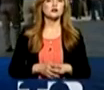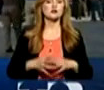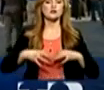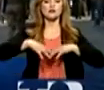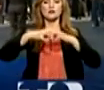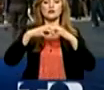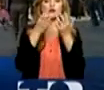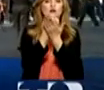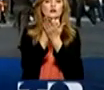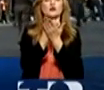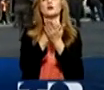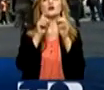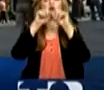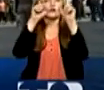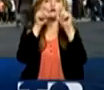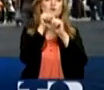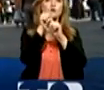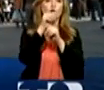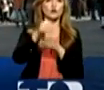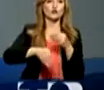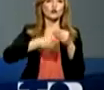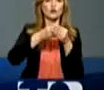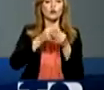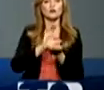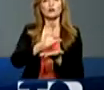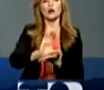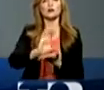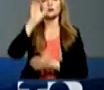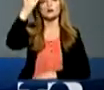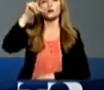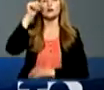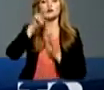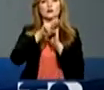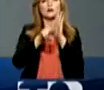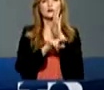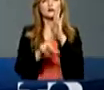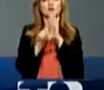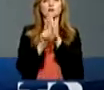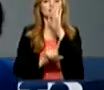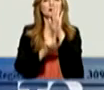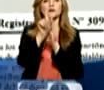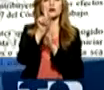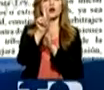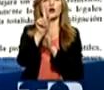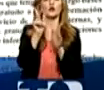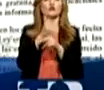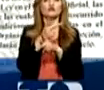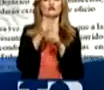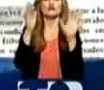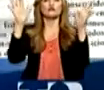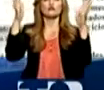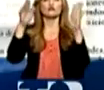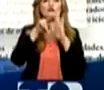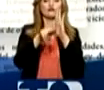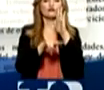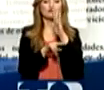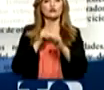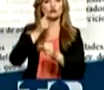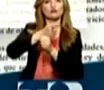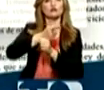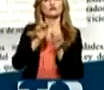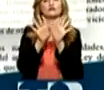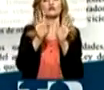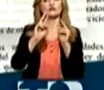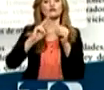destine capitales en la economía. Sin embargo, aún el gobierno no ha emitido el reglamento de la Ley de Fomento Productivo. Esta normativa, por ejemplo, en la disposición